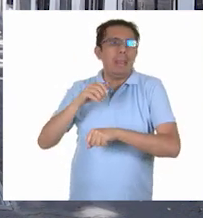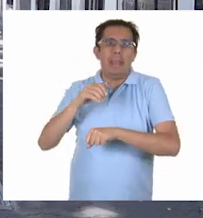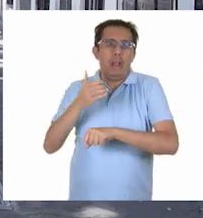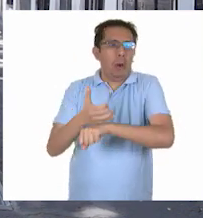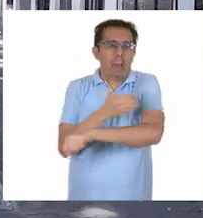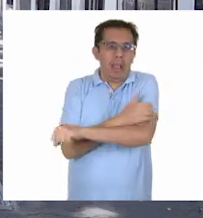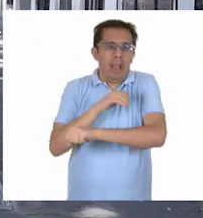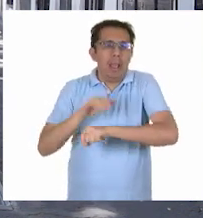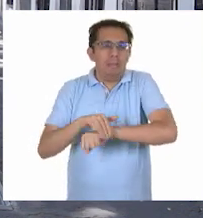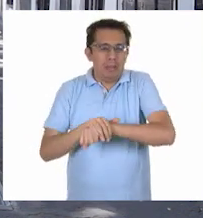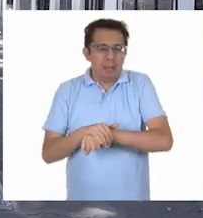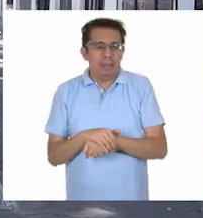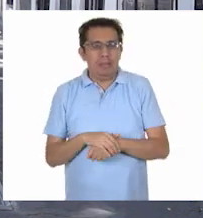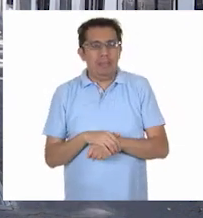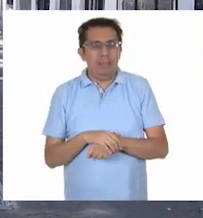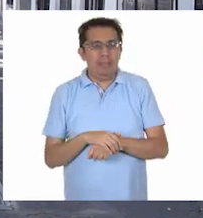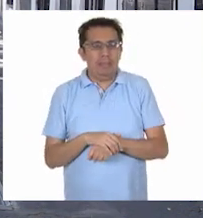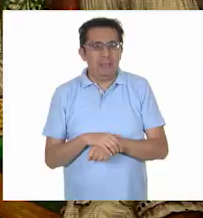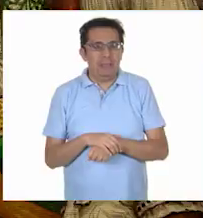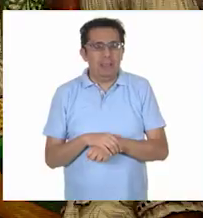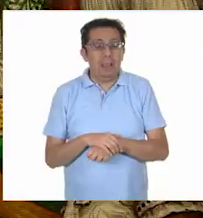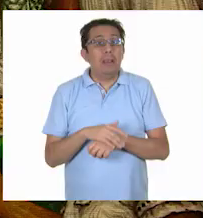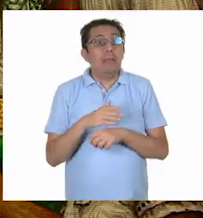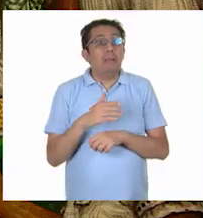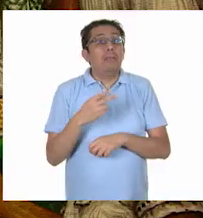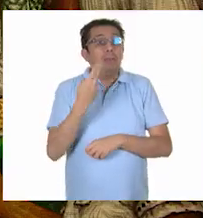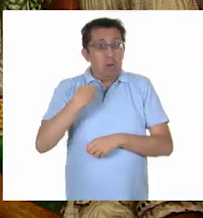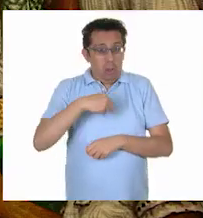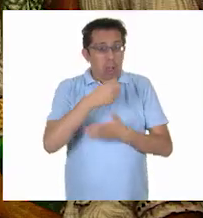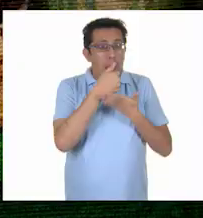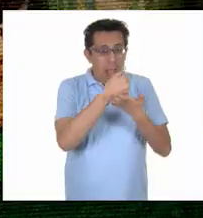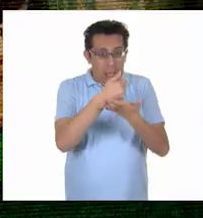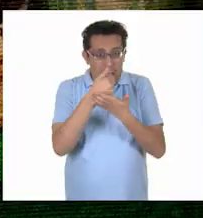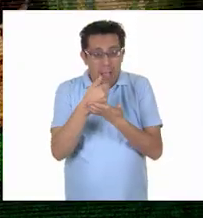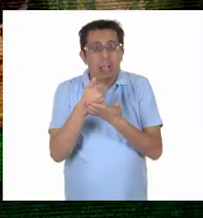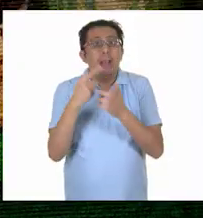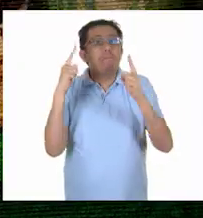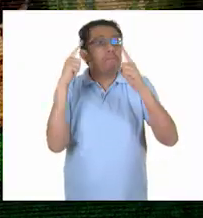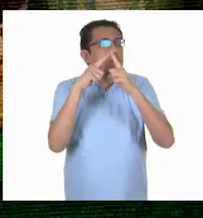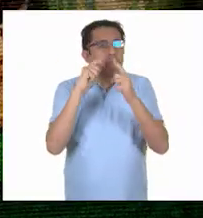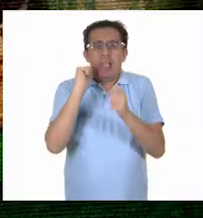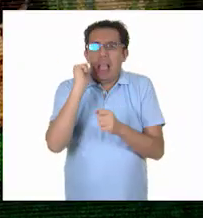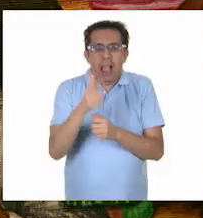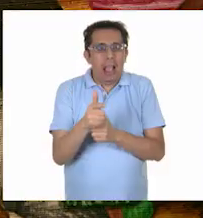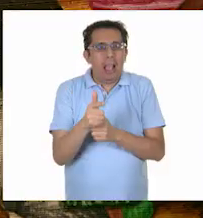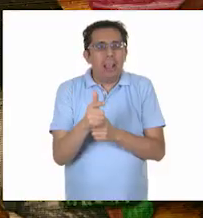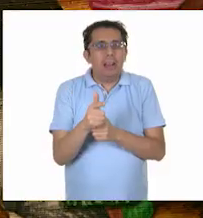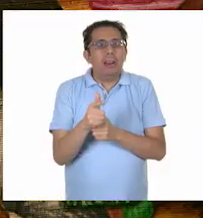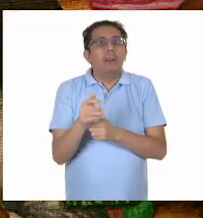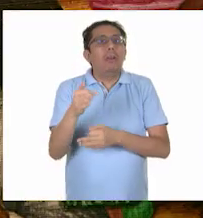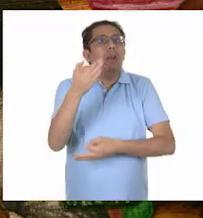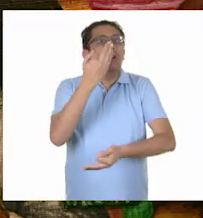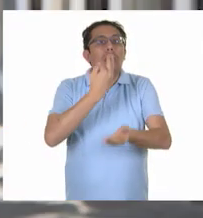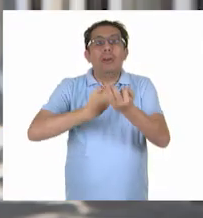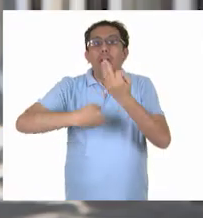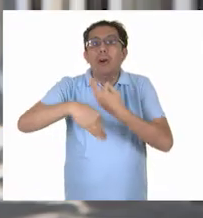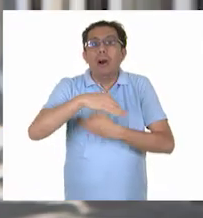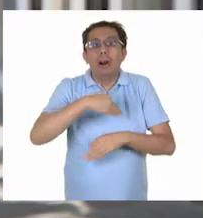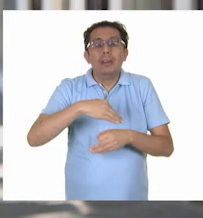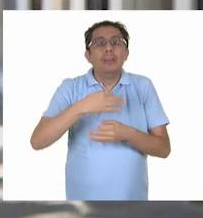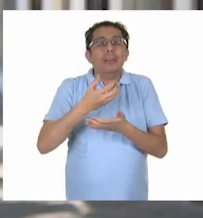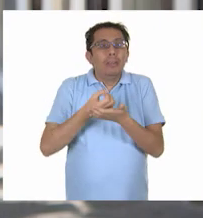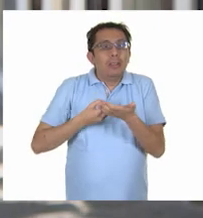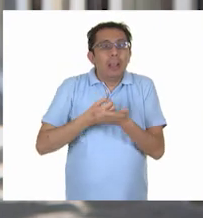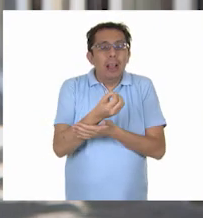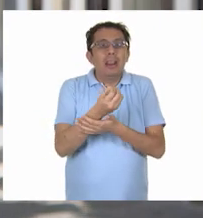amigo, y vamos a ayudarlos en la iglesia, ¿verdad? Y entonces ya todos salíamos como en